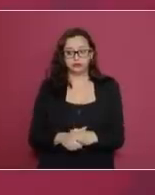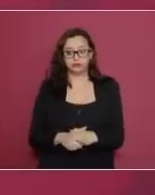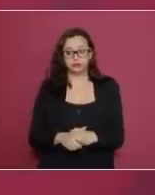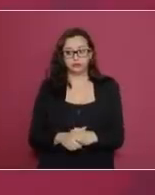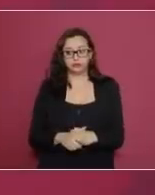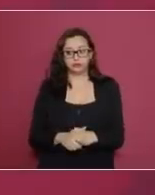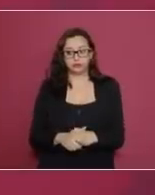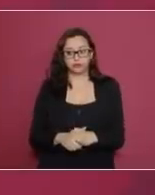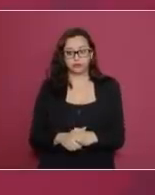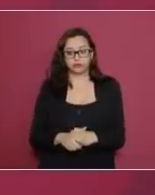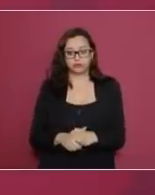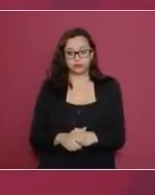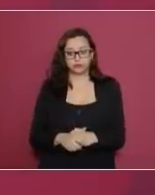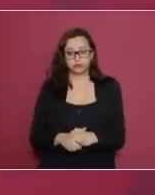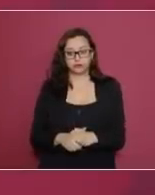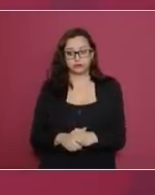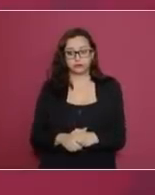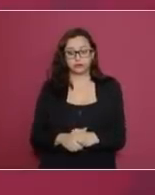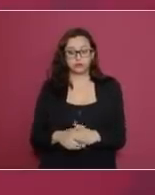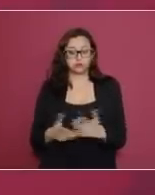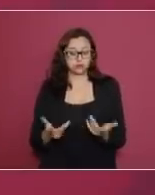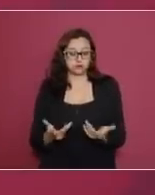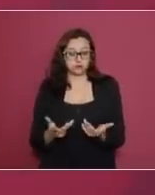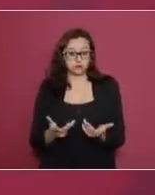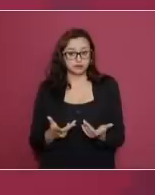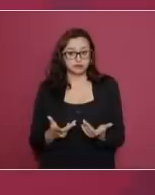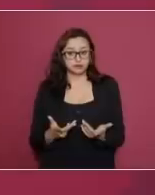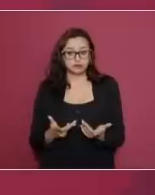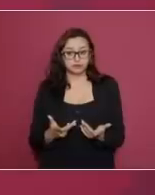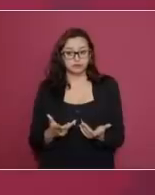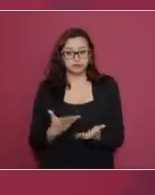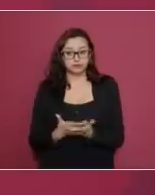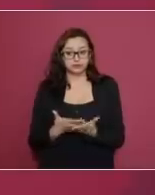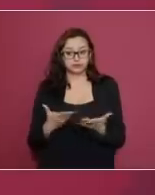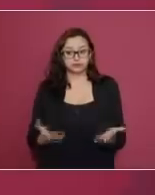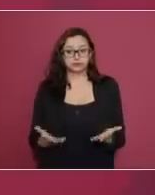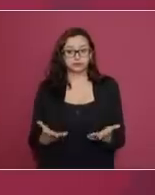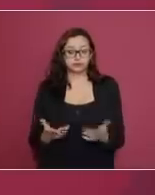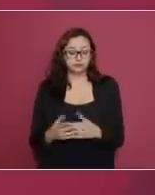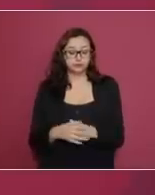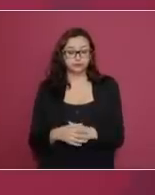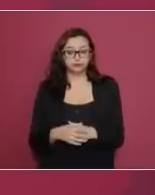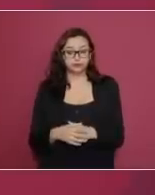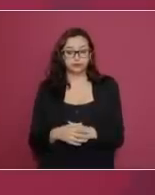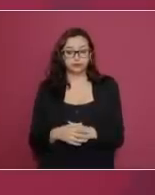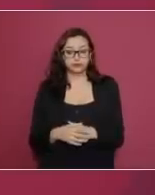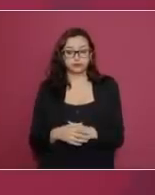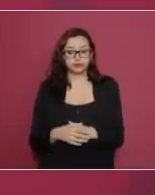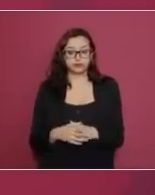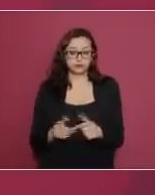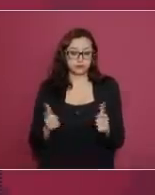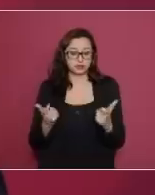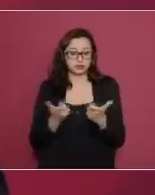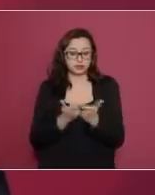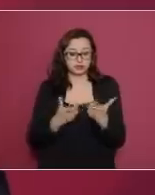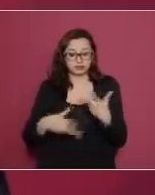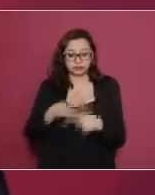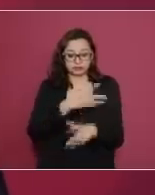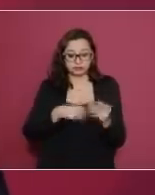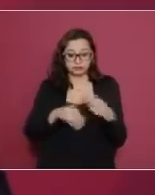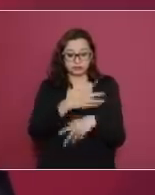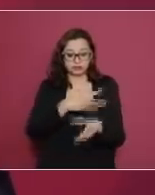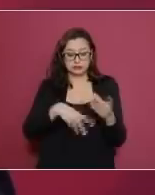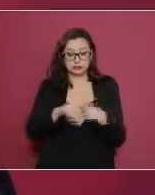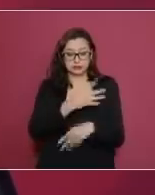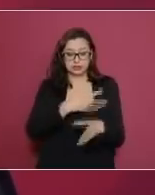Lo que se destina a rescatar al sistema financiero,